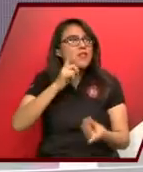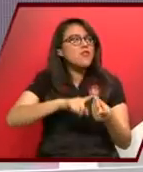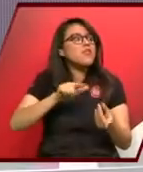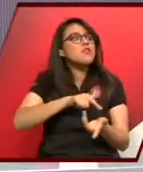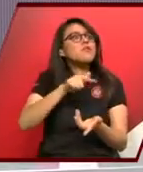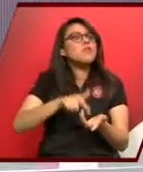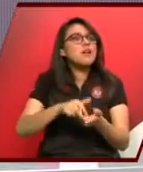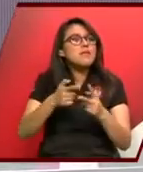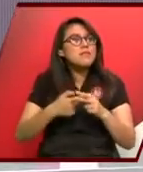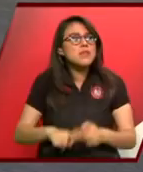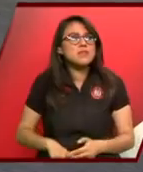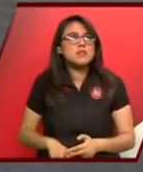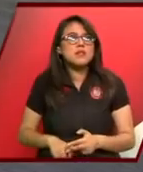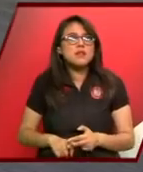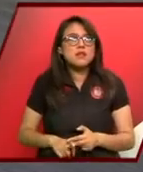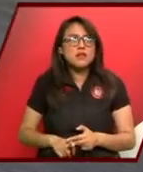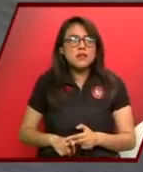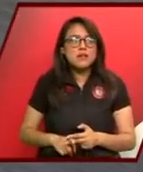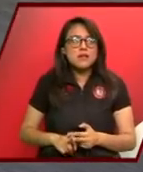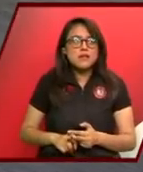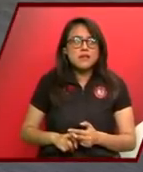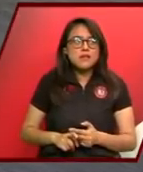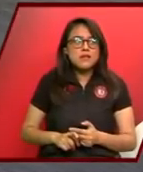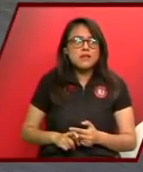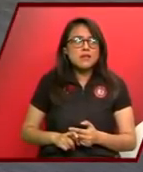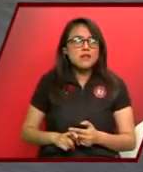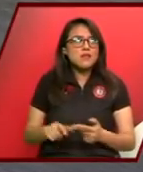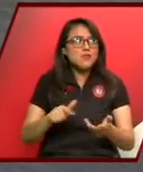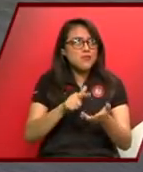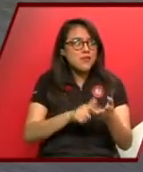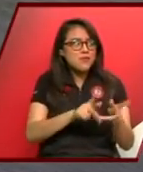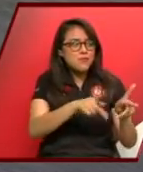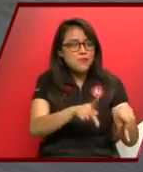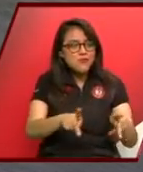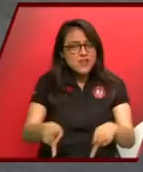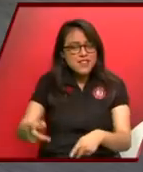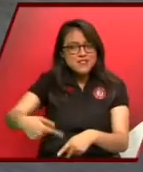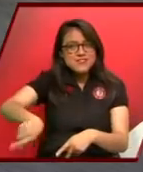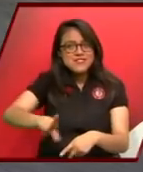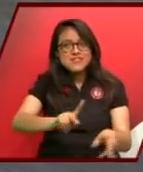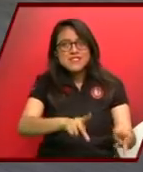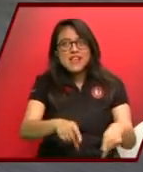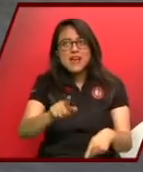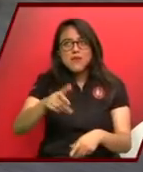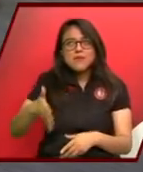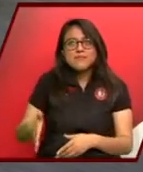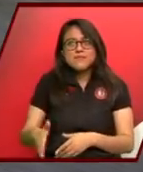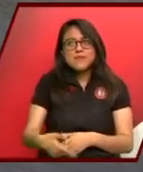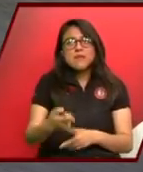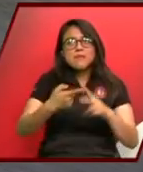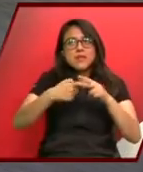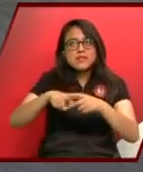hamacas originalmente? En Yucatán. En los puertos pesqueros. Las viejas